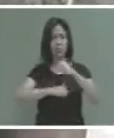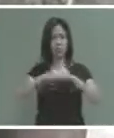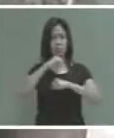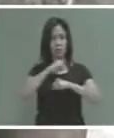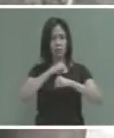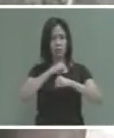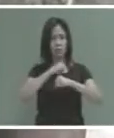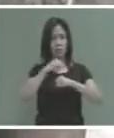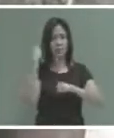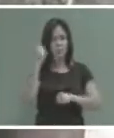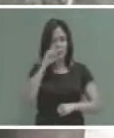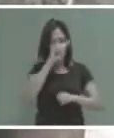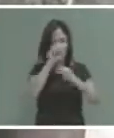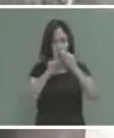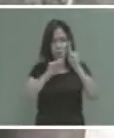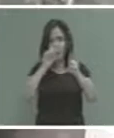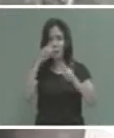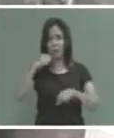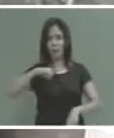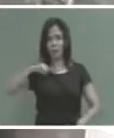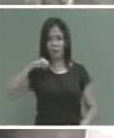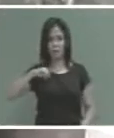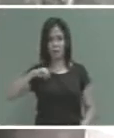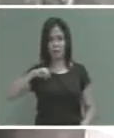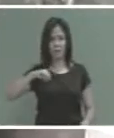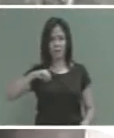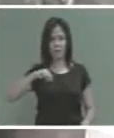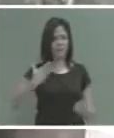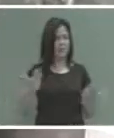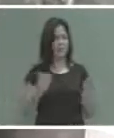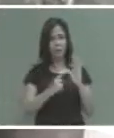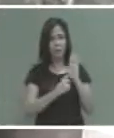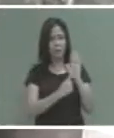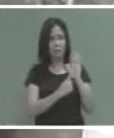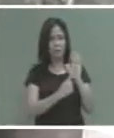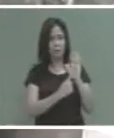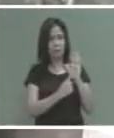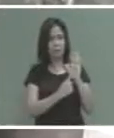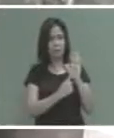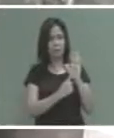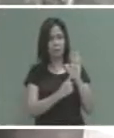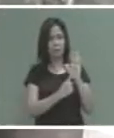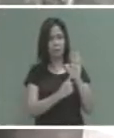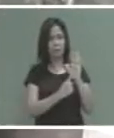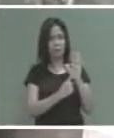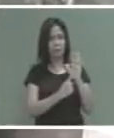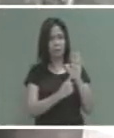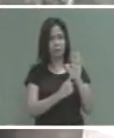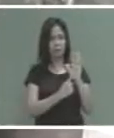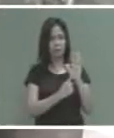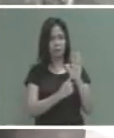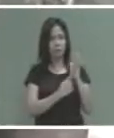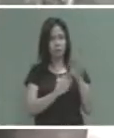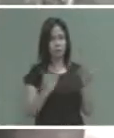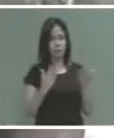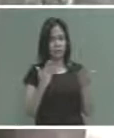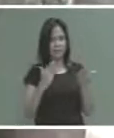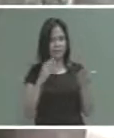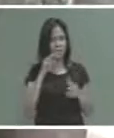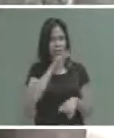que cuestionen el arte, que cuestionen sus trabajos, cuestionen qué están presentando, qué percepción